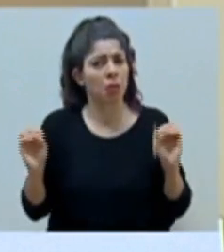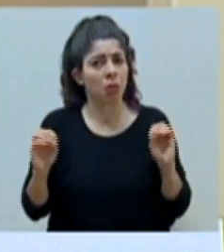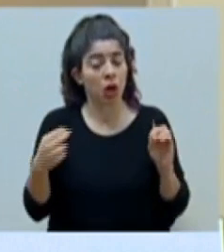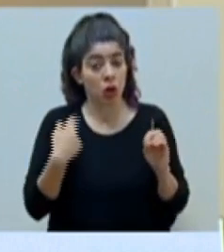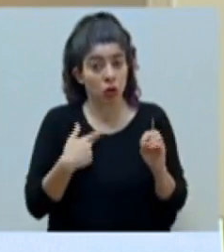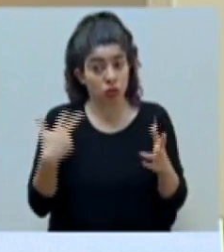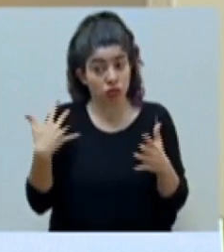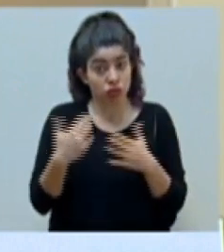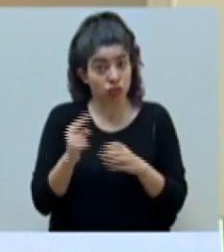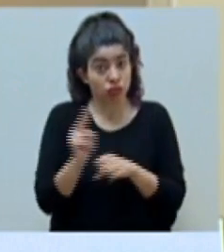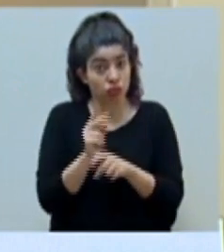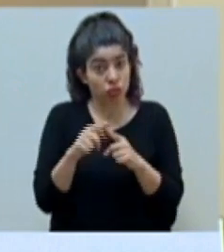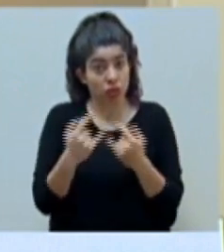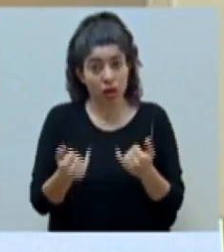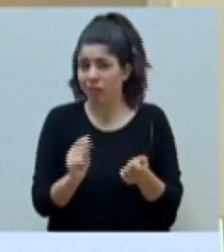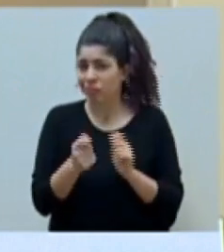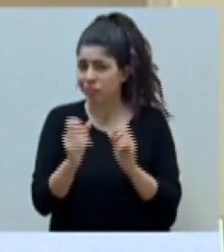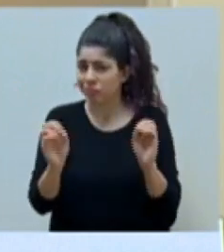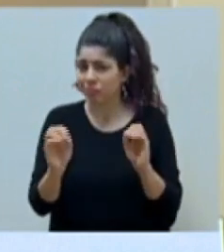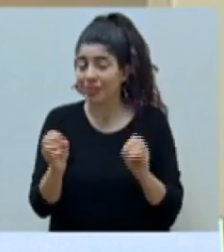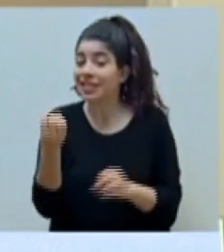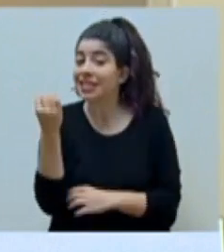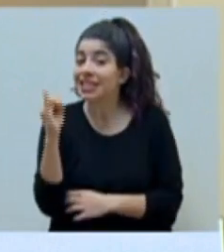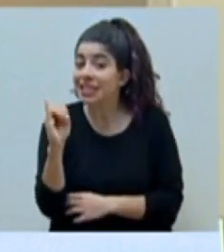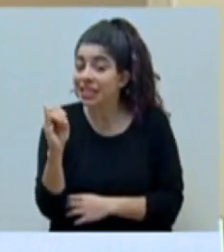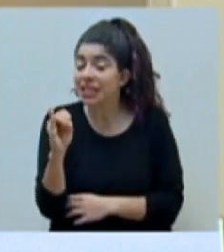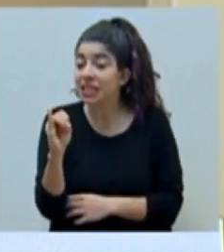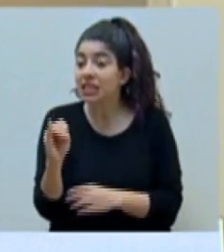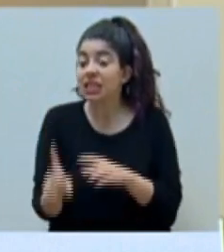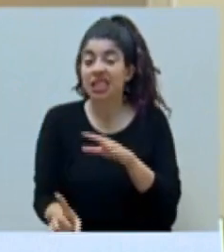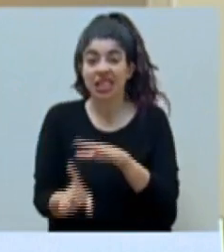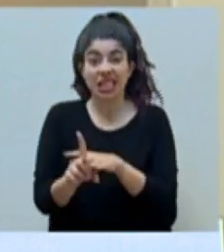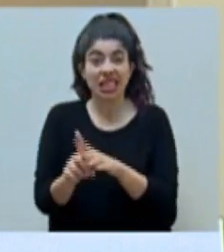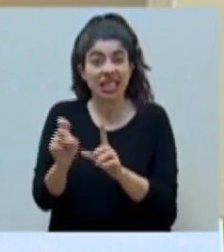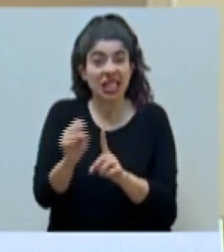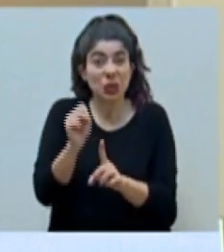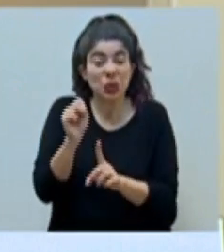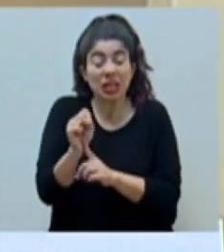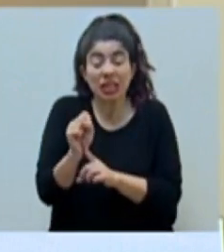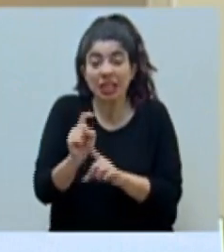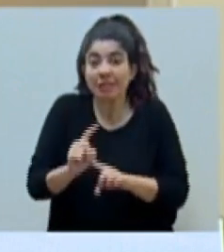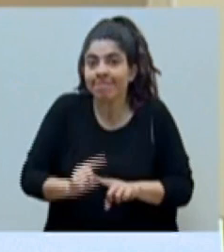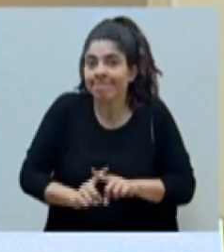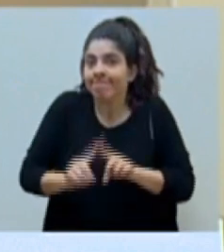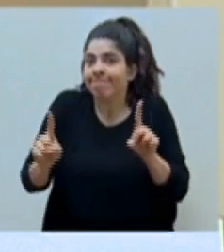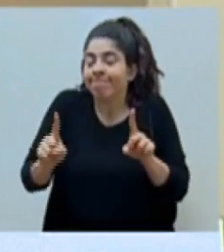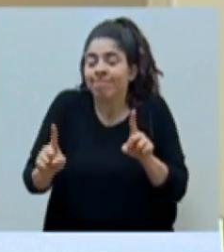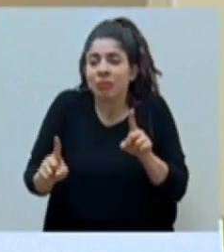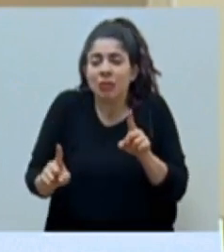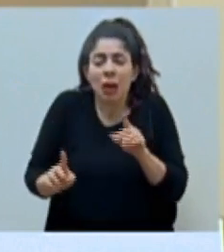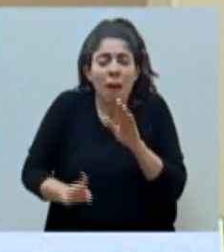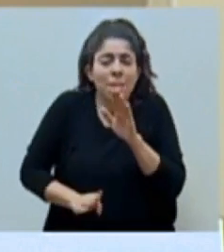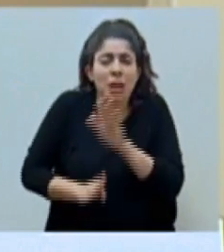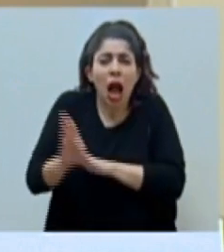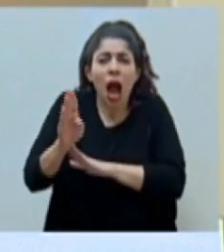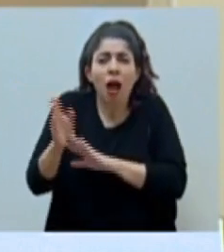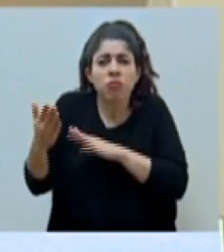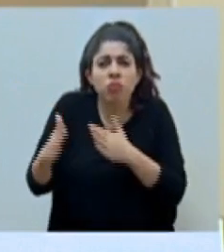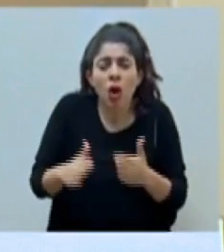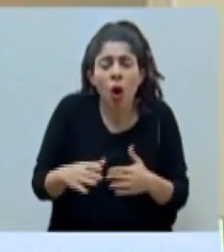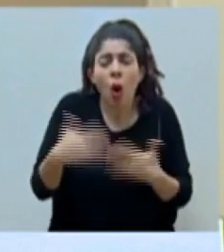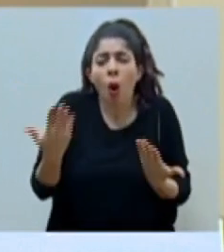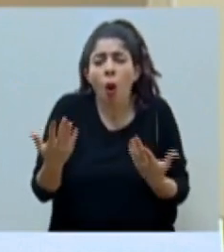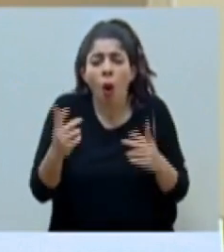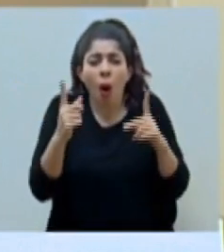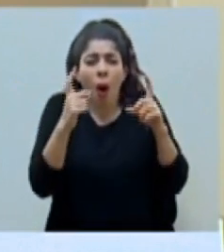venimos teniendo en este momento. Si tuviésemos una situación excepcional, una altísima mortalidad, una situación